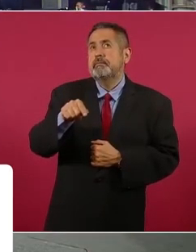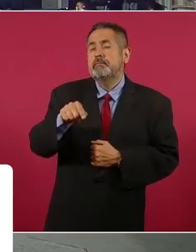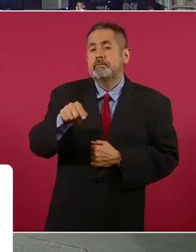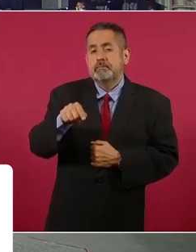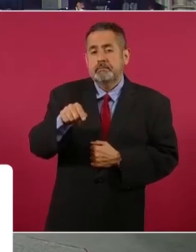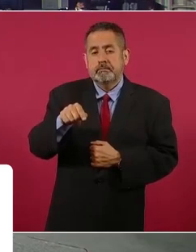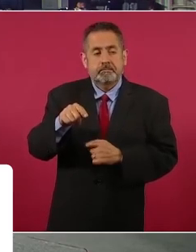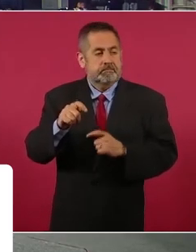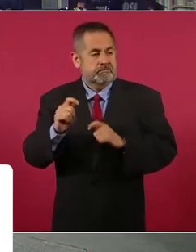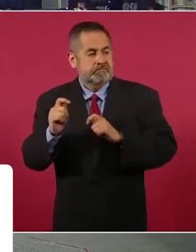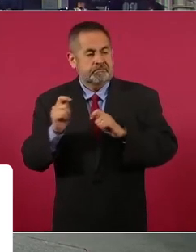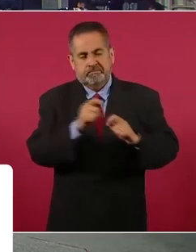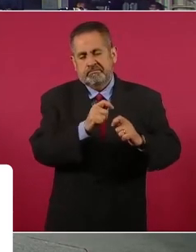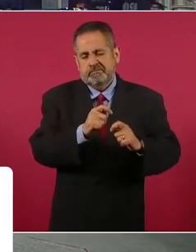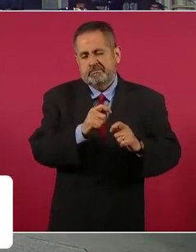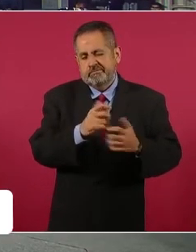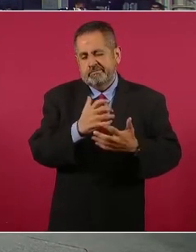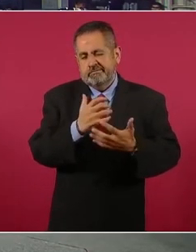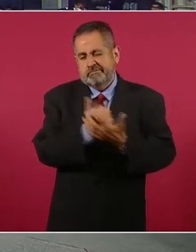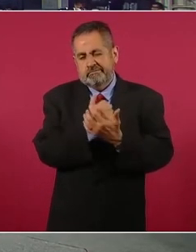le dan el triunfo